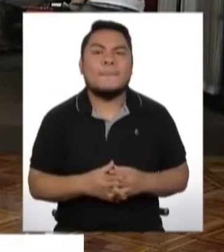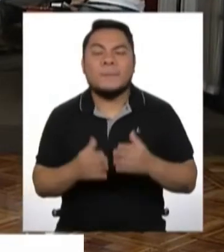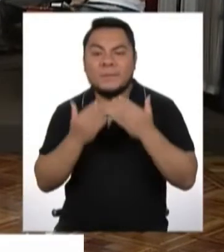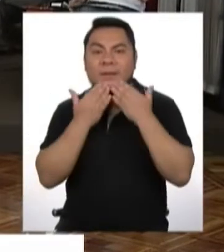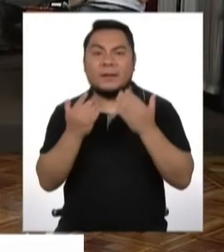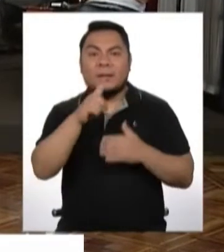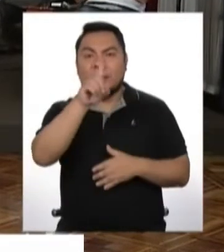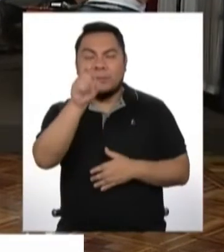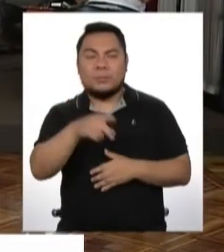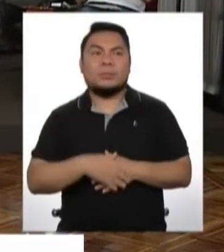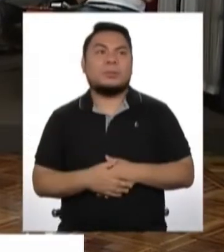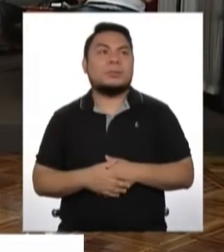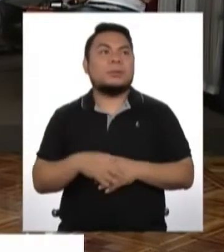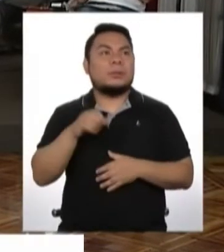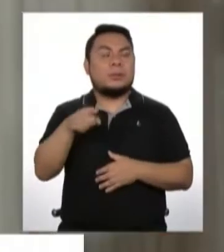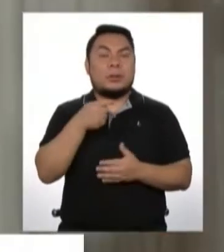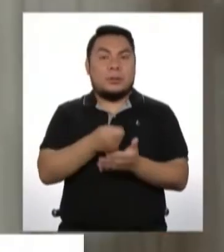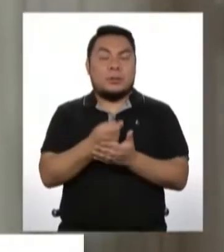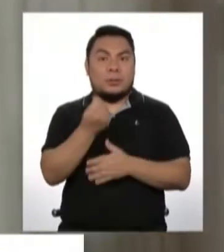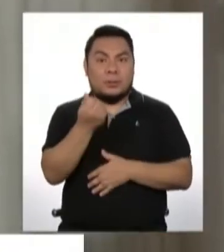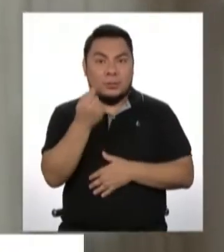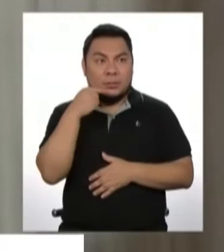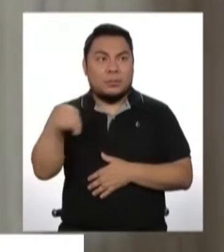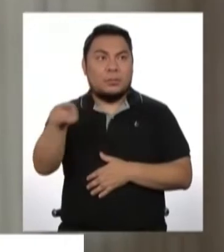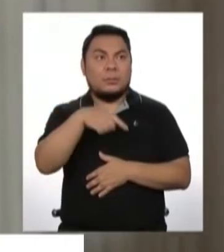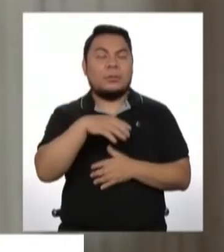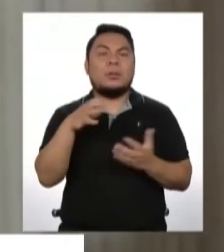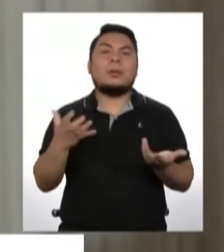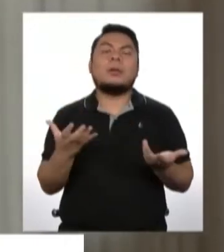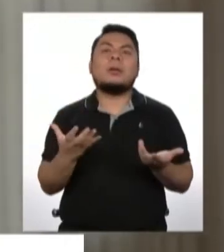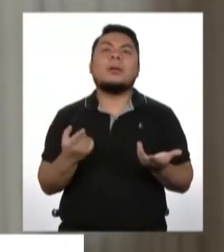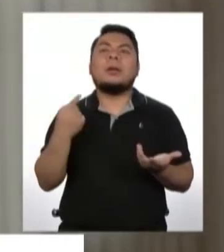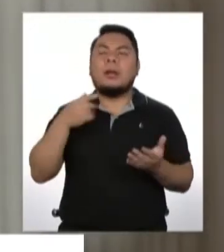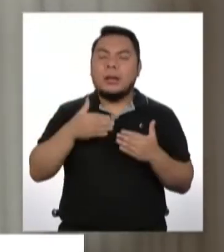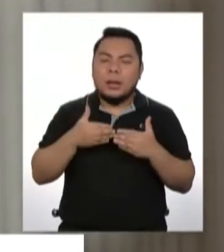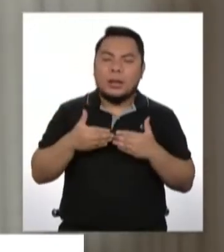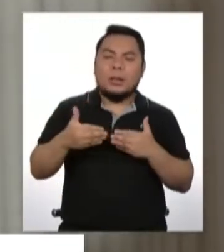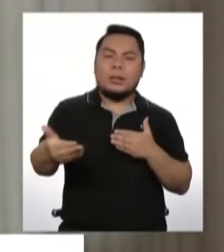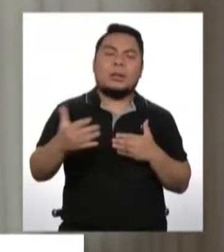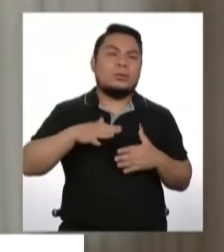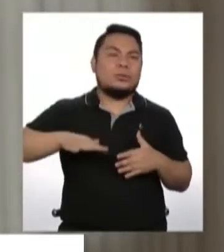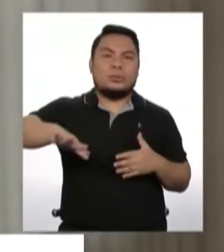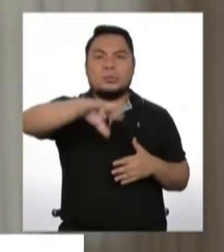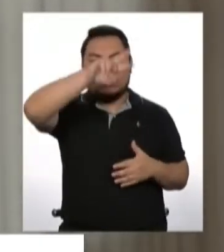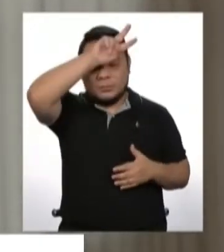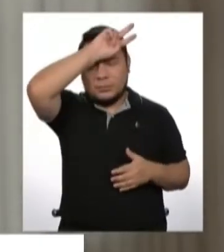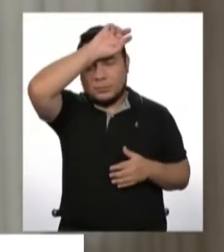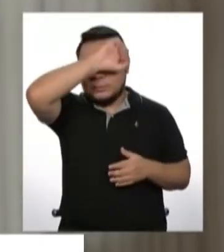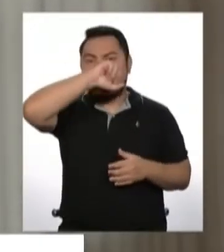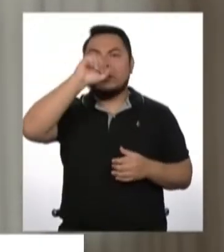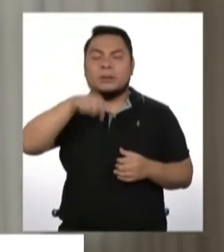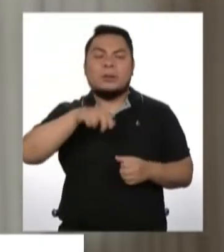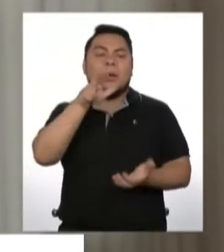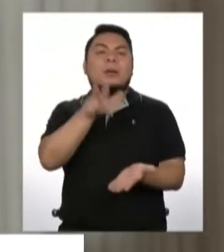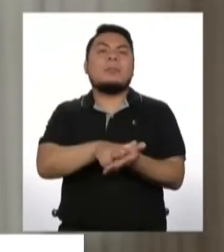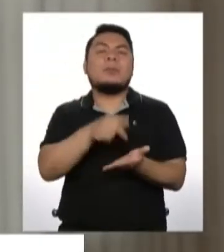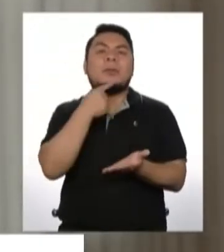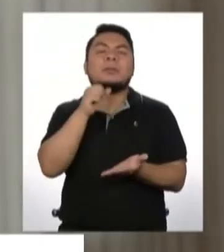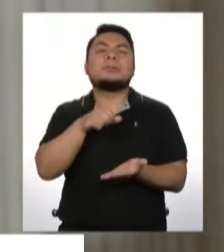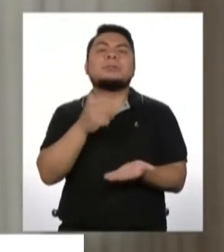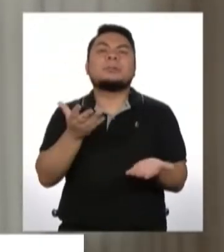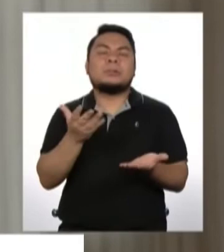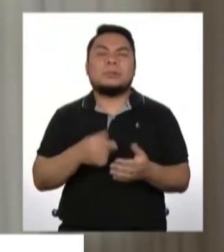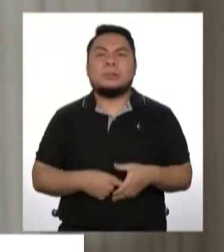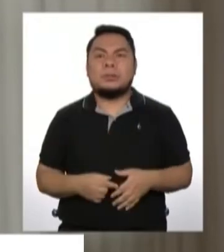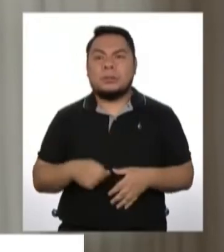Gracias por la pregunta. Los presupuestos para las unidades ejecutoras a lo largo del territorio nacional se aprueban con la